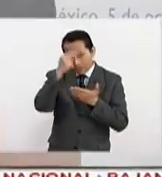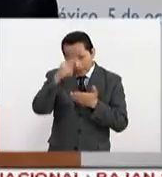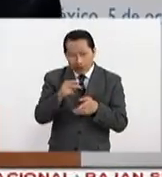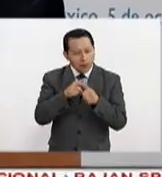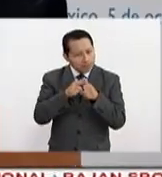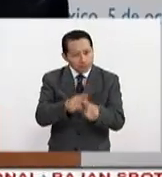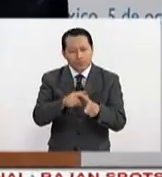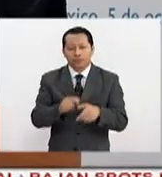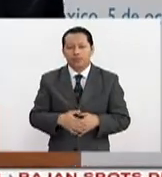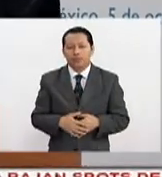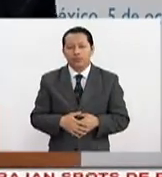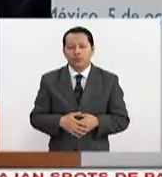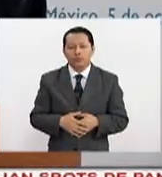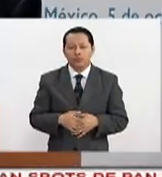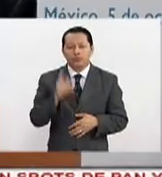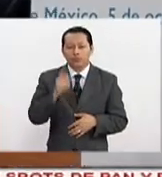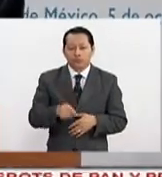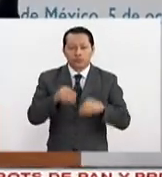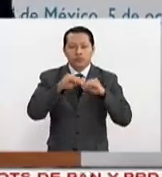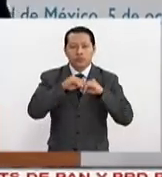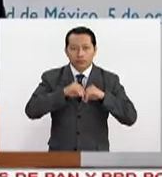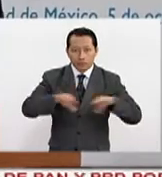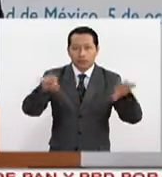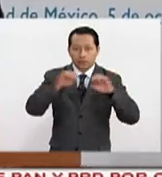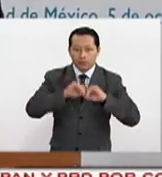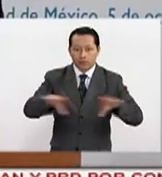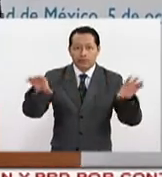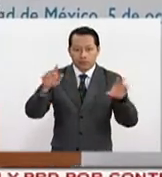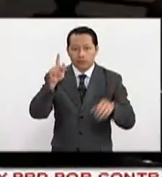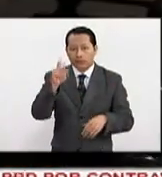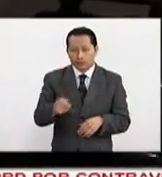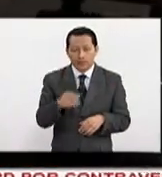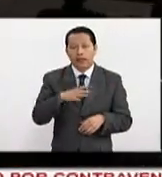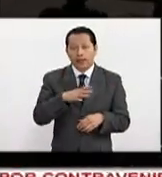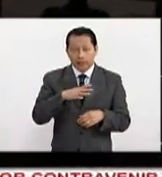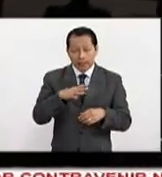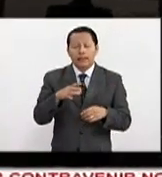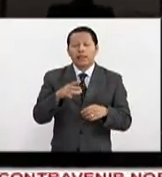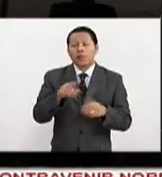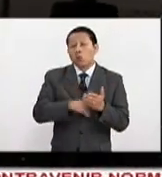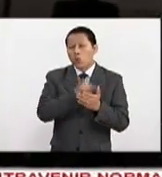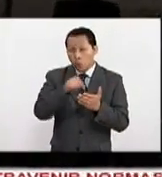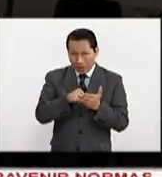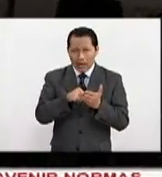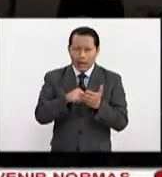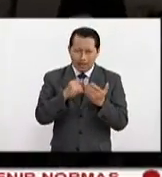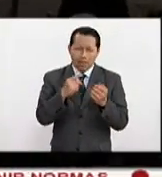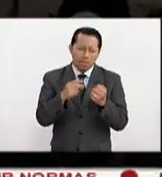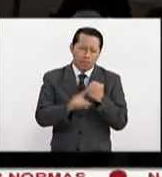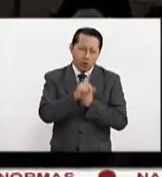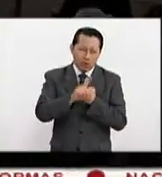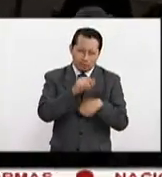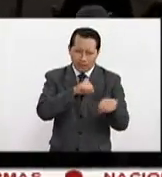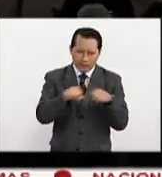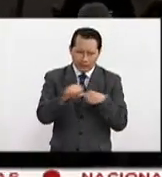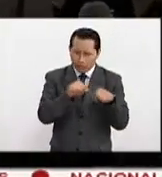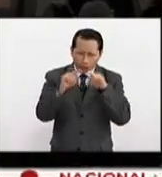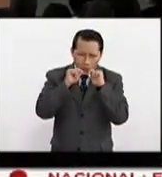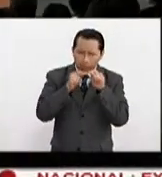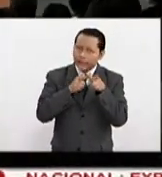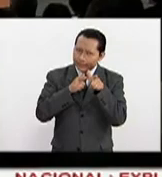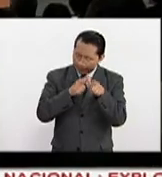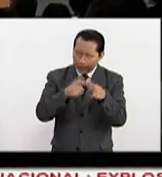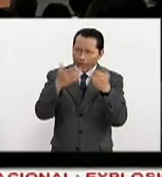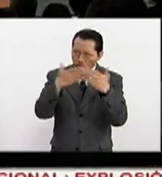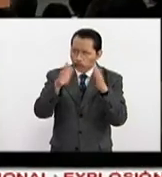pie. Para difundir activamente que los destinos afectados por los sismos están abiertos para recibir turismo y que no